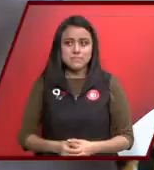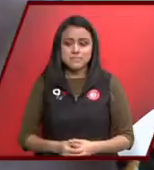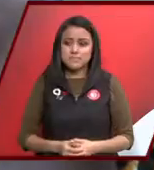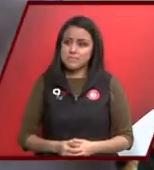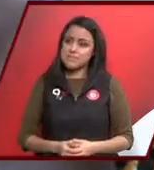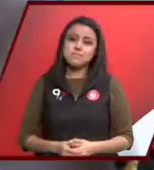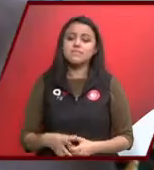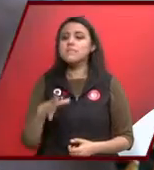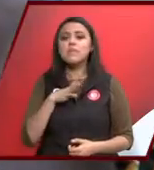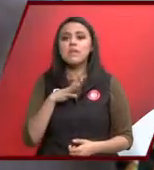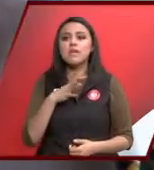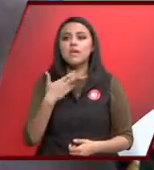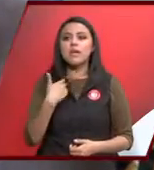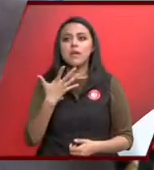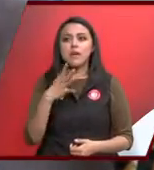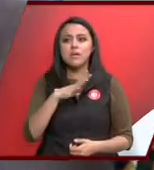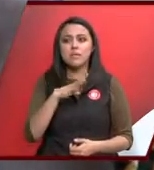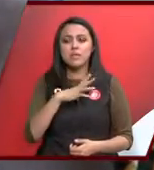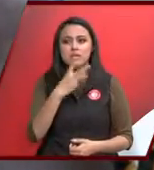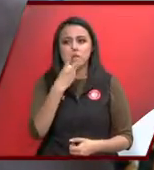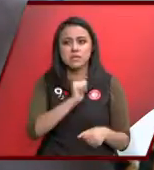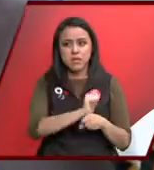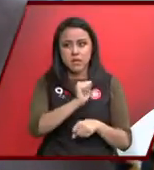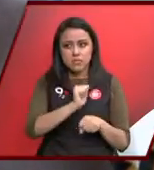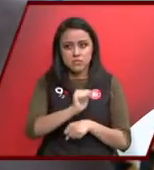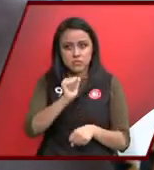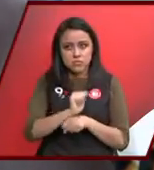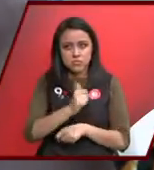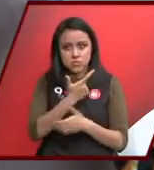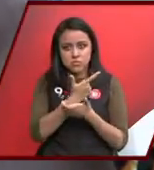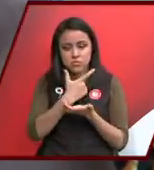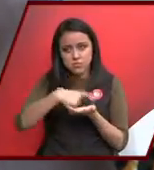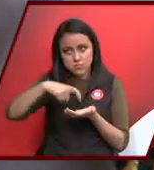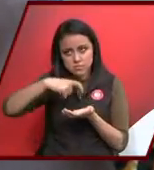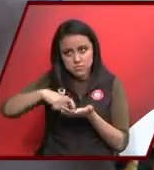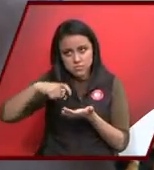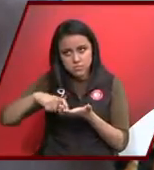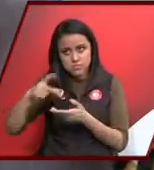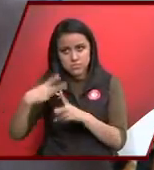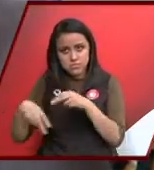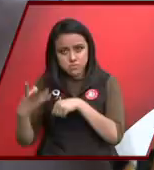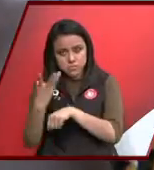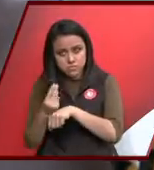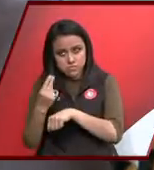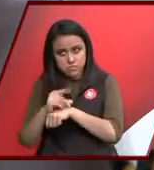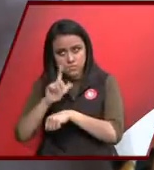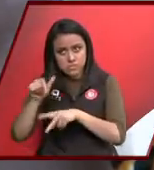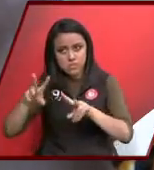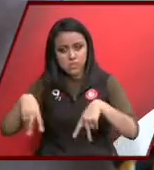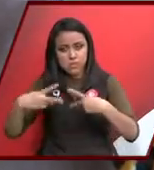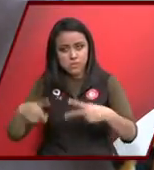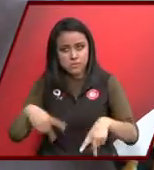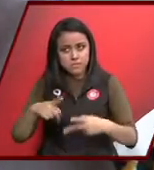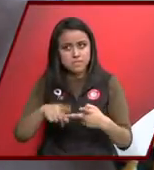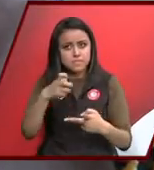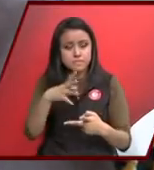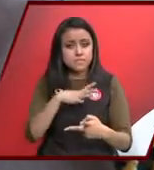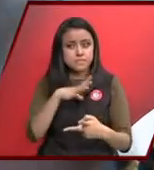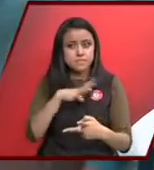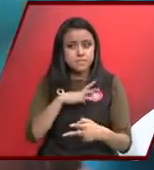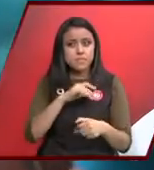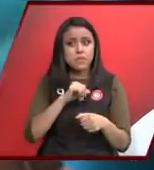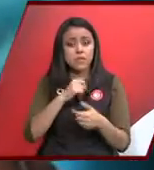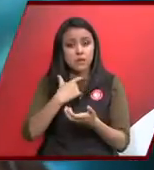Él tenía 3 carritos que se dedicaba a comprar uno, lo mejoraba y lo vendía. A eso se dedicaba